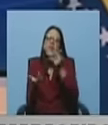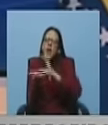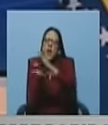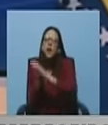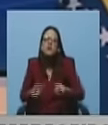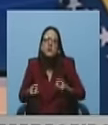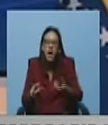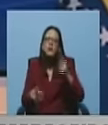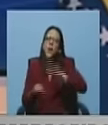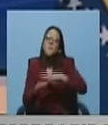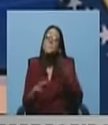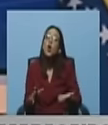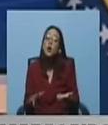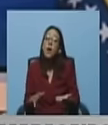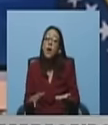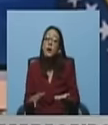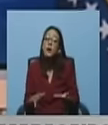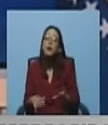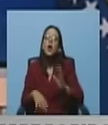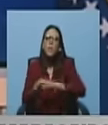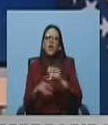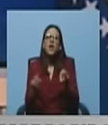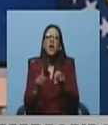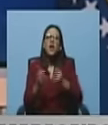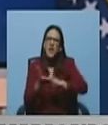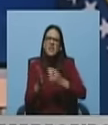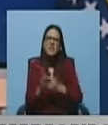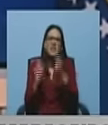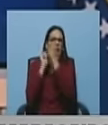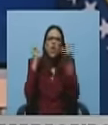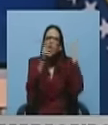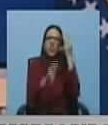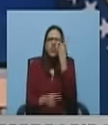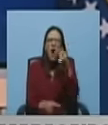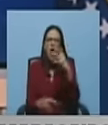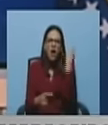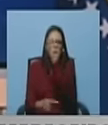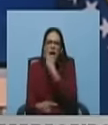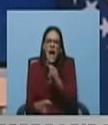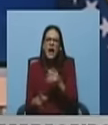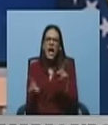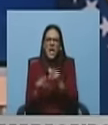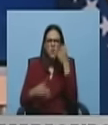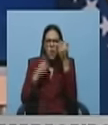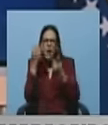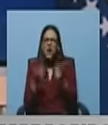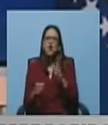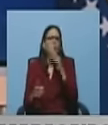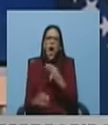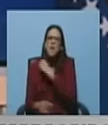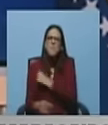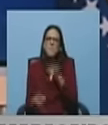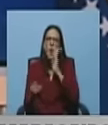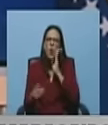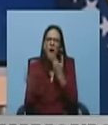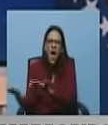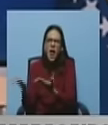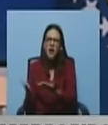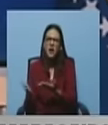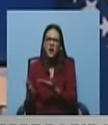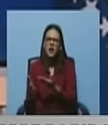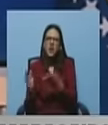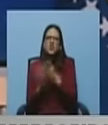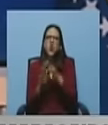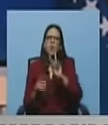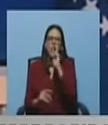Porque es la doble cara, ¿no? El doble rasero, no hablo de moral, sino el doble rasero